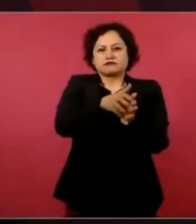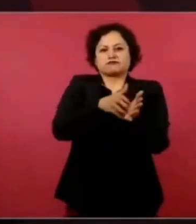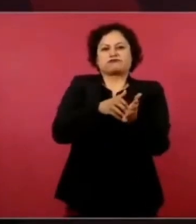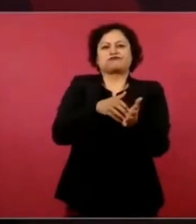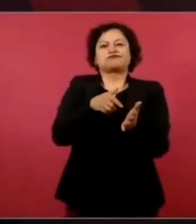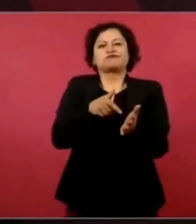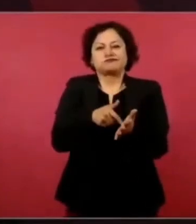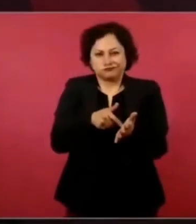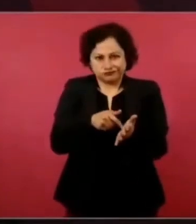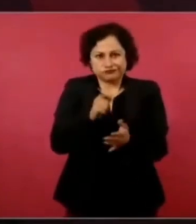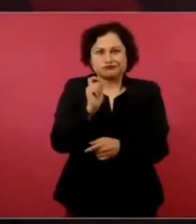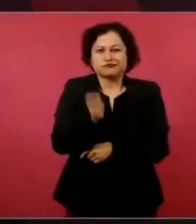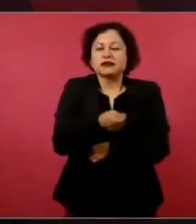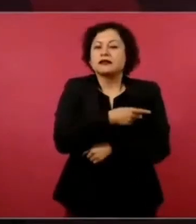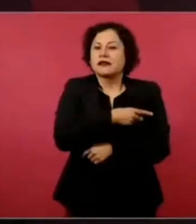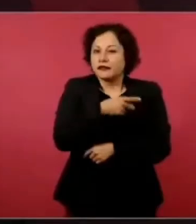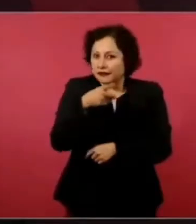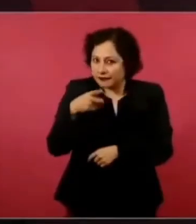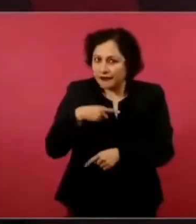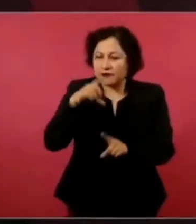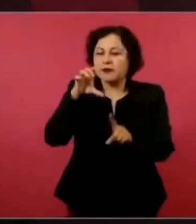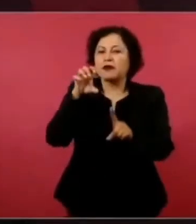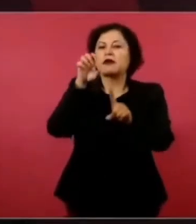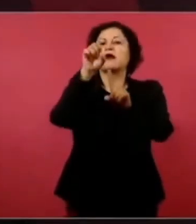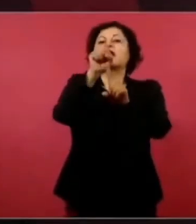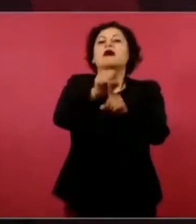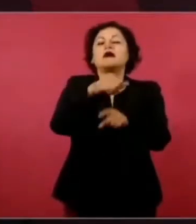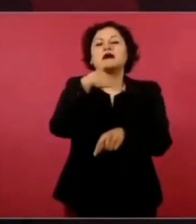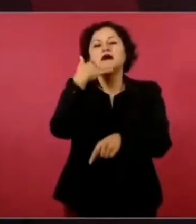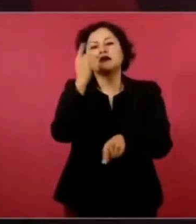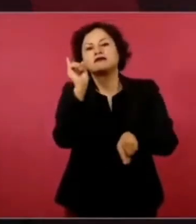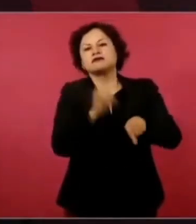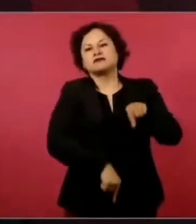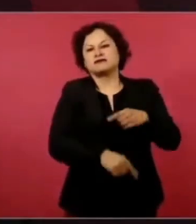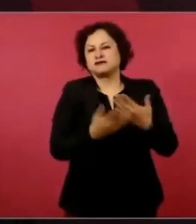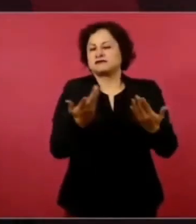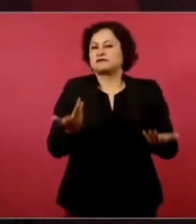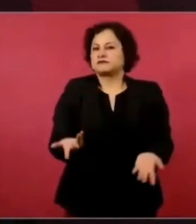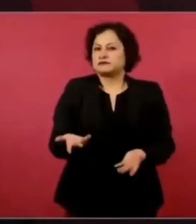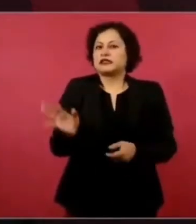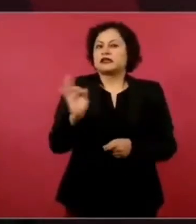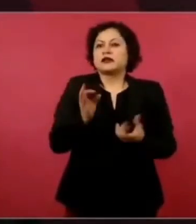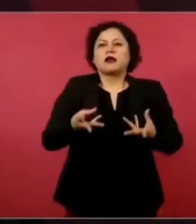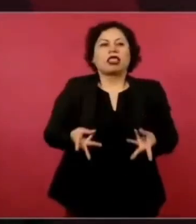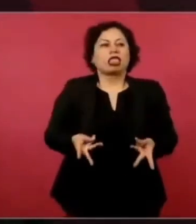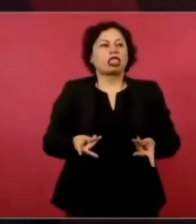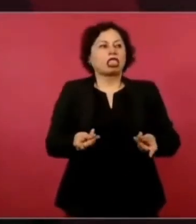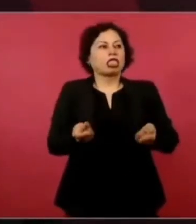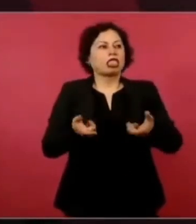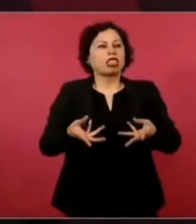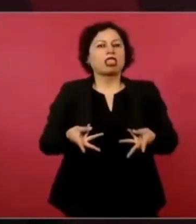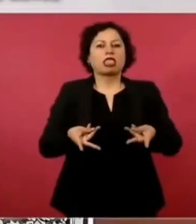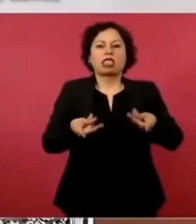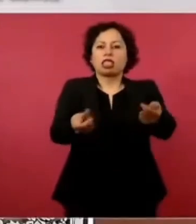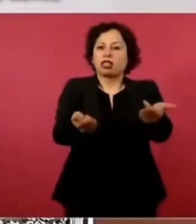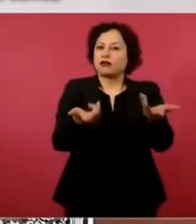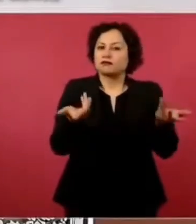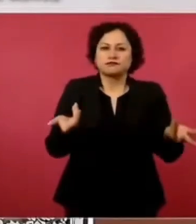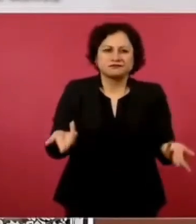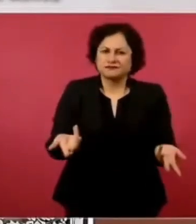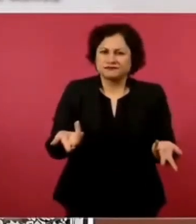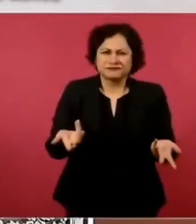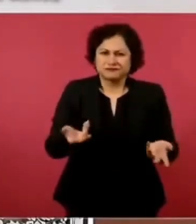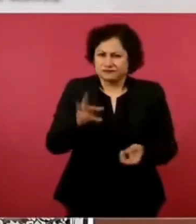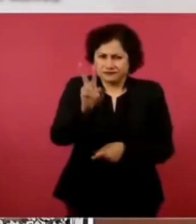no austeridad, la falta de austeridad es una variante de la corrupción, porque la austeridad se pudo haber establecido en cualquier